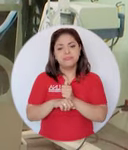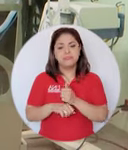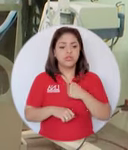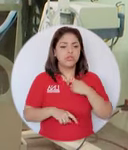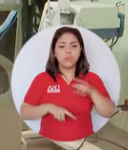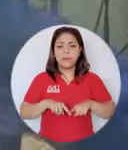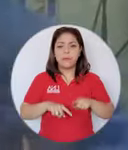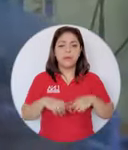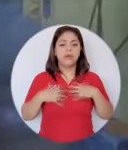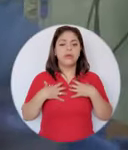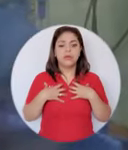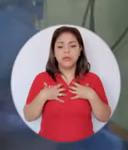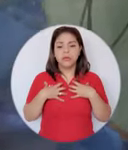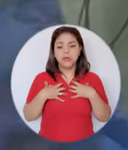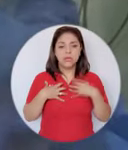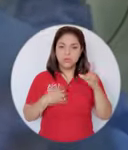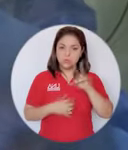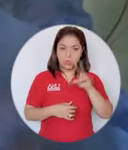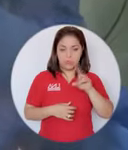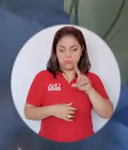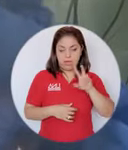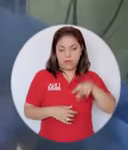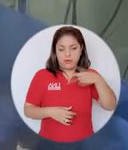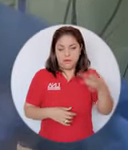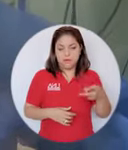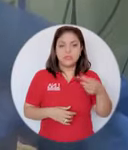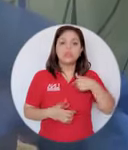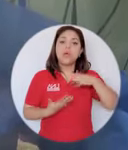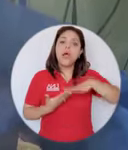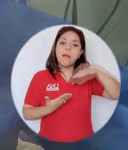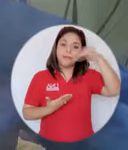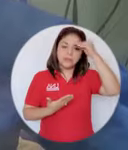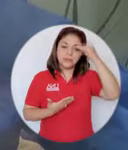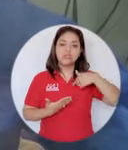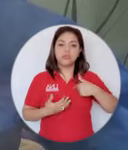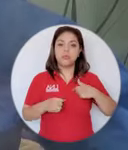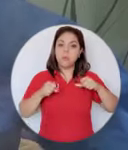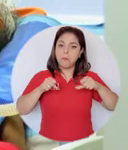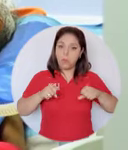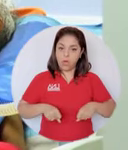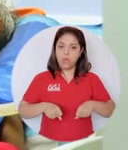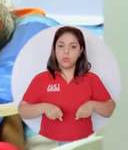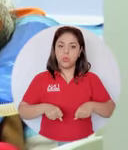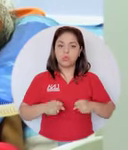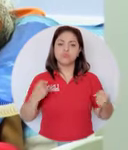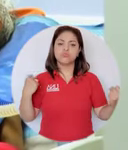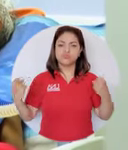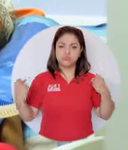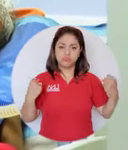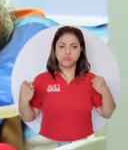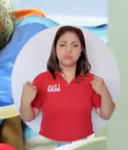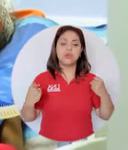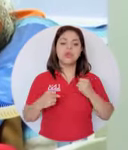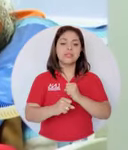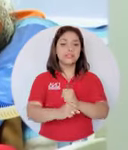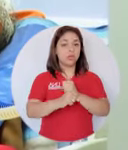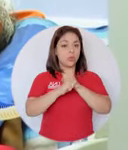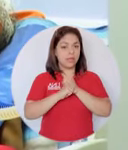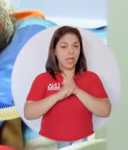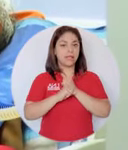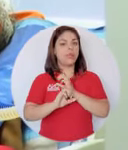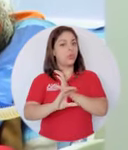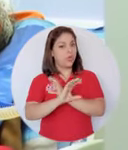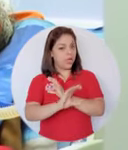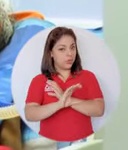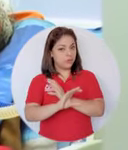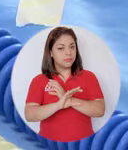pero muy sedentario, y fue lo contrario. Ujú. Aprendí a que puedo precisamente